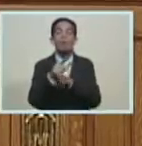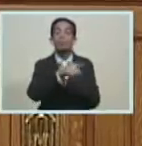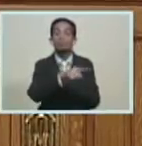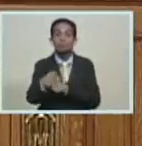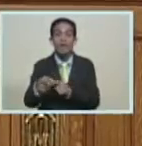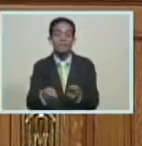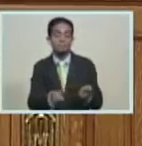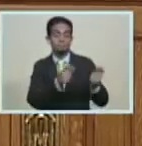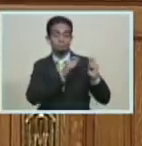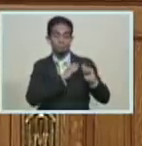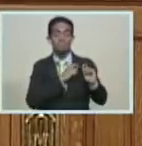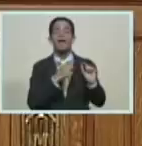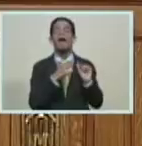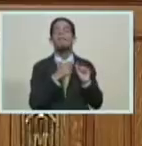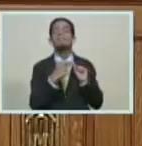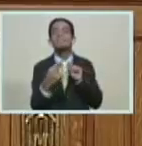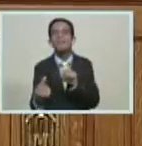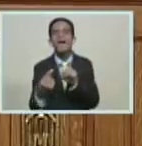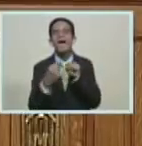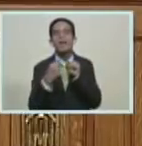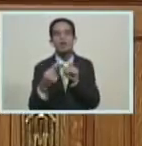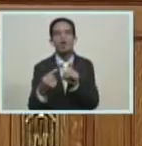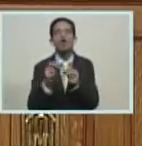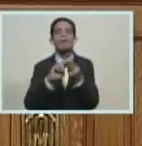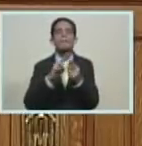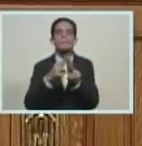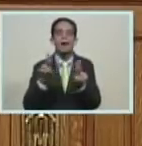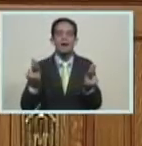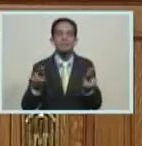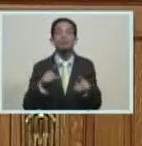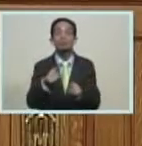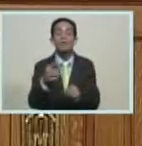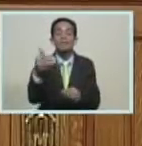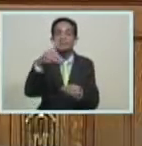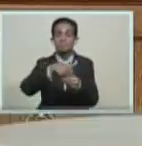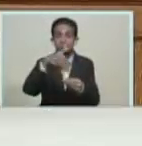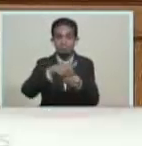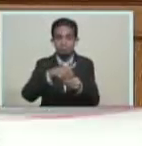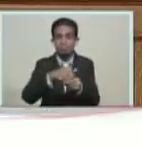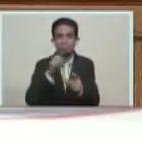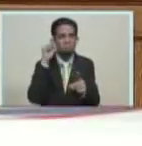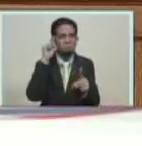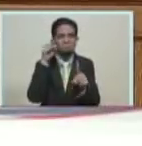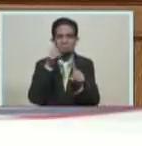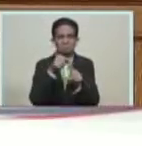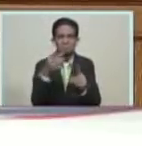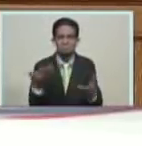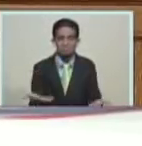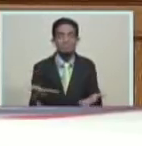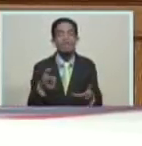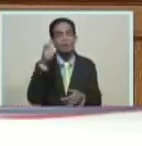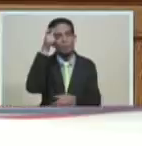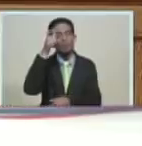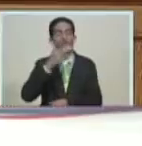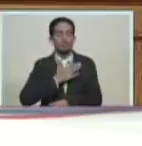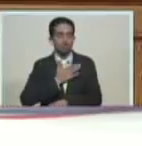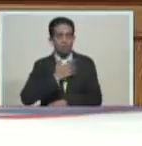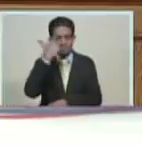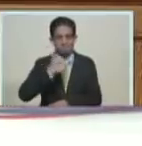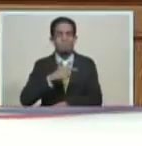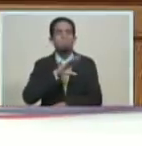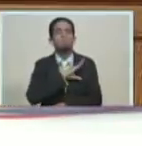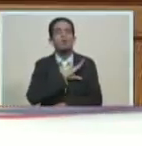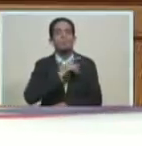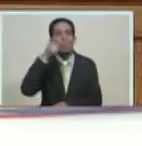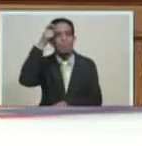presidente para el diálogo y la pacificación. Y han elegido ustedes un presidente que es pueblo, pueblo de verdad,